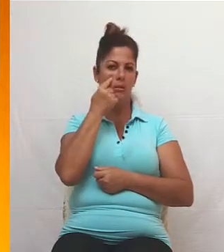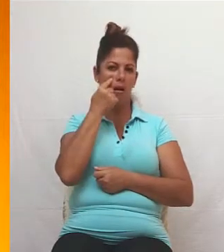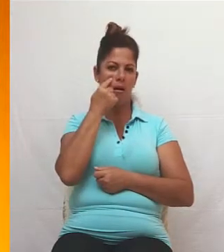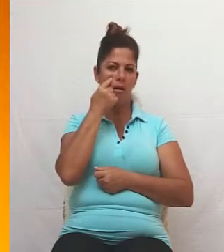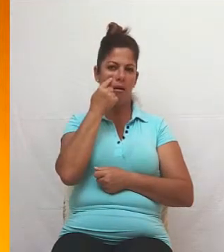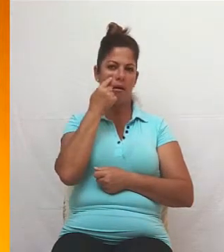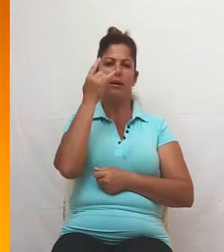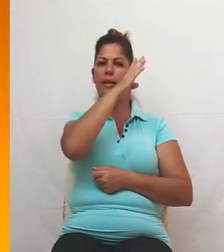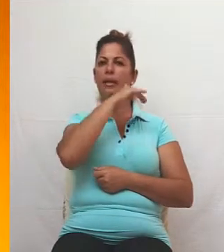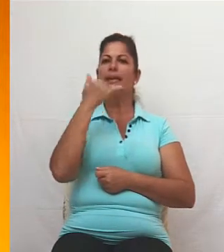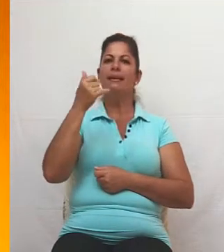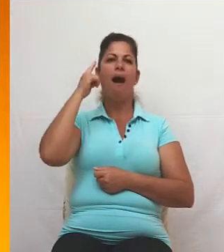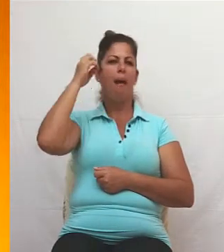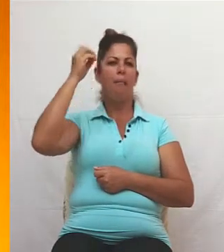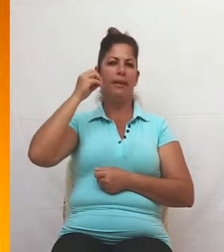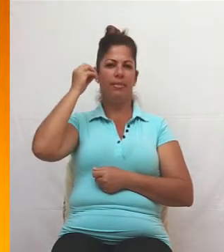curiosidad